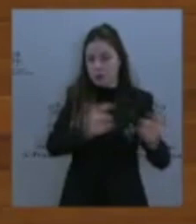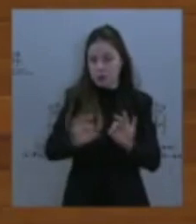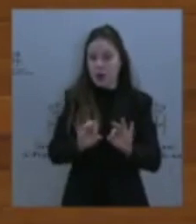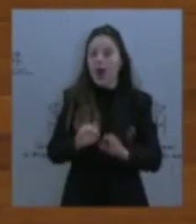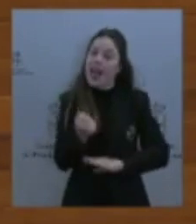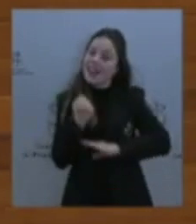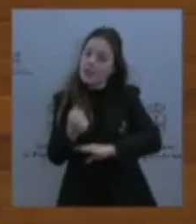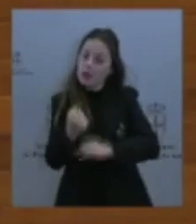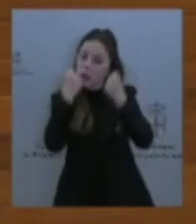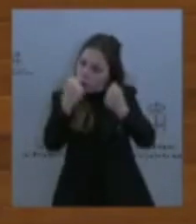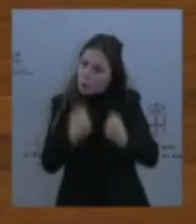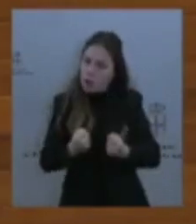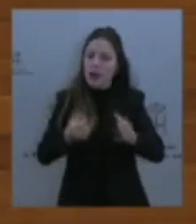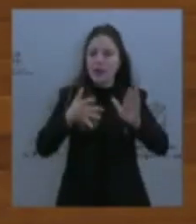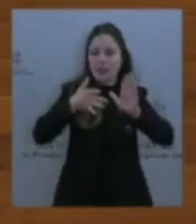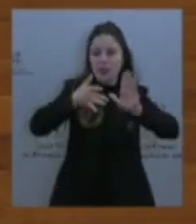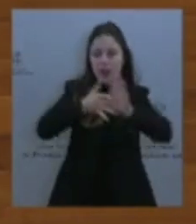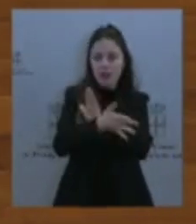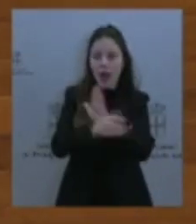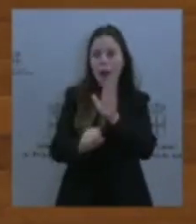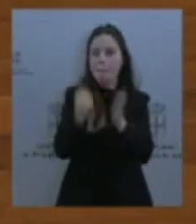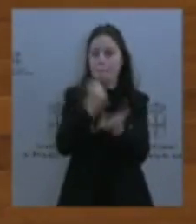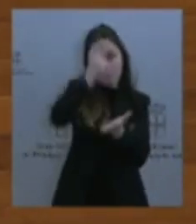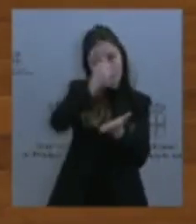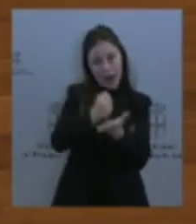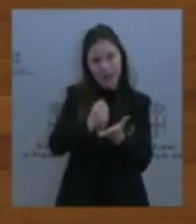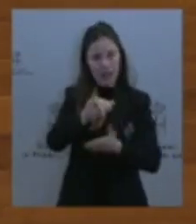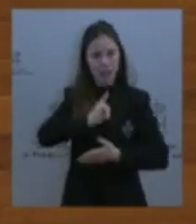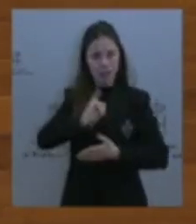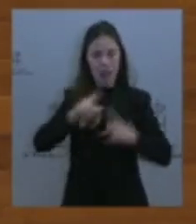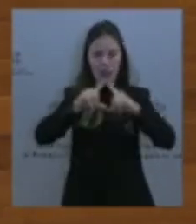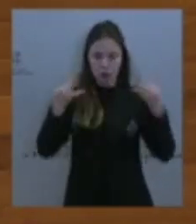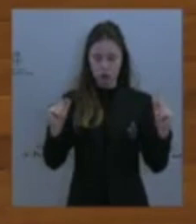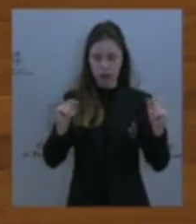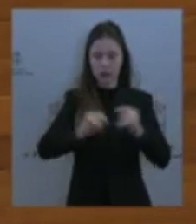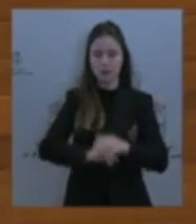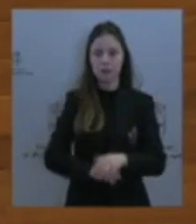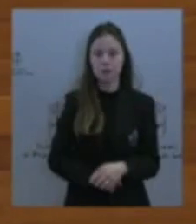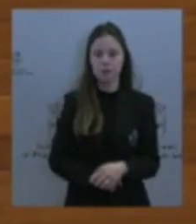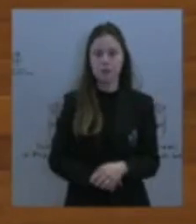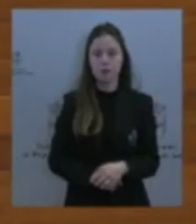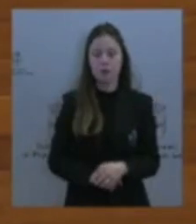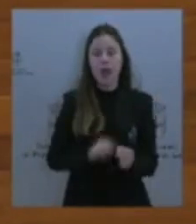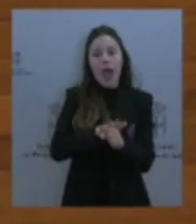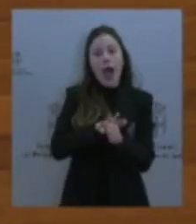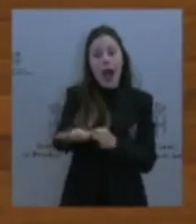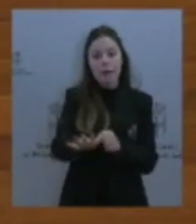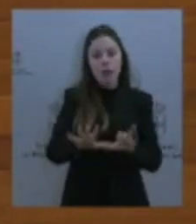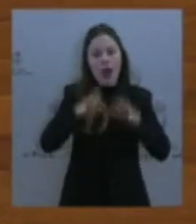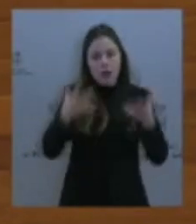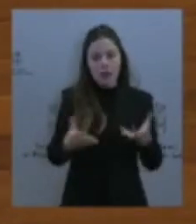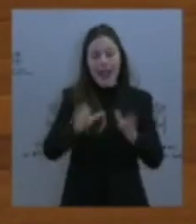de identidad asturianas. Otro gran ámbito de actualización del Estatuto tiene que ver con la asunción